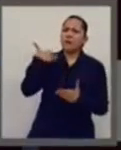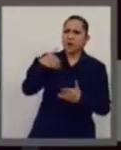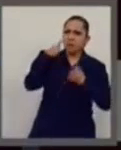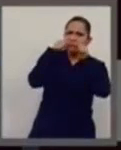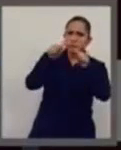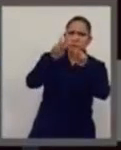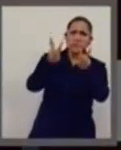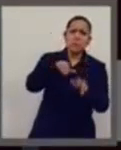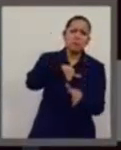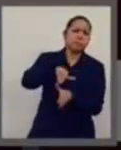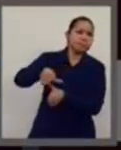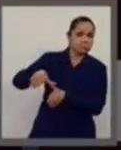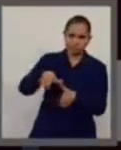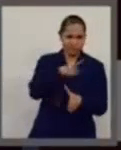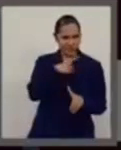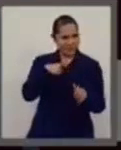que